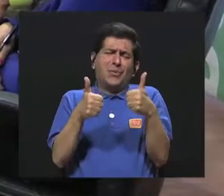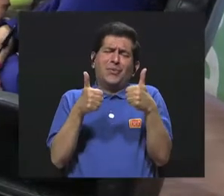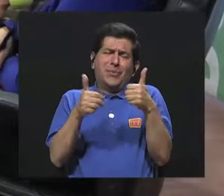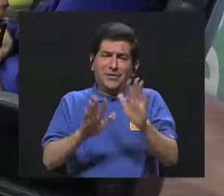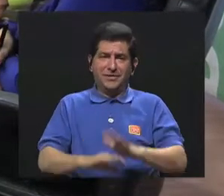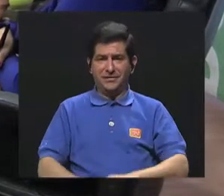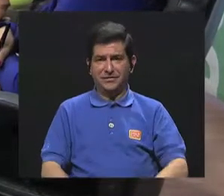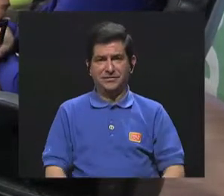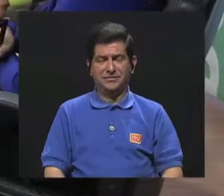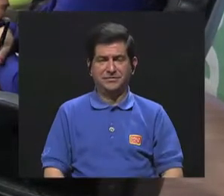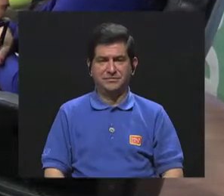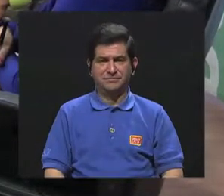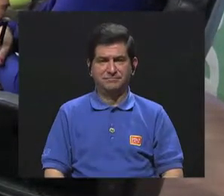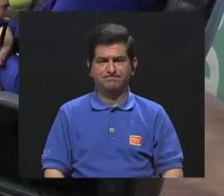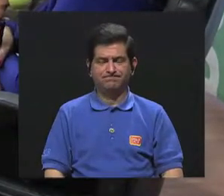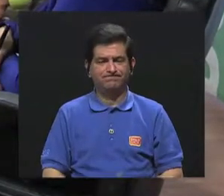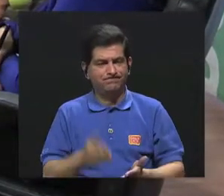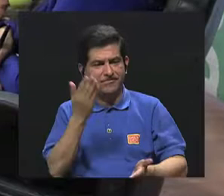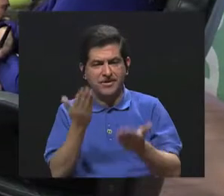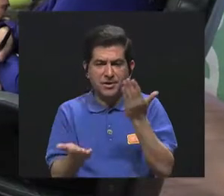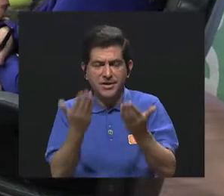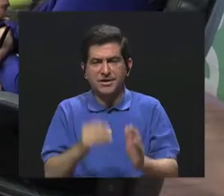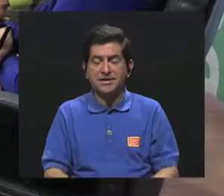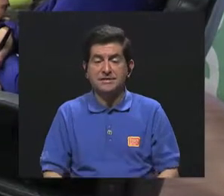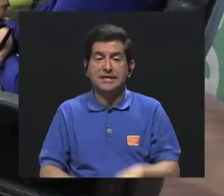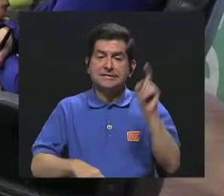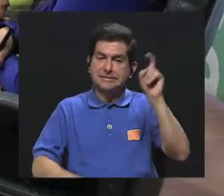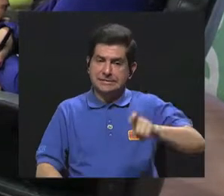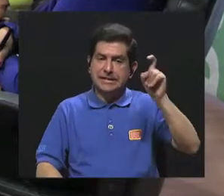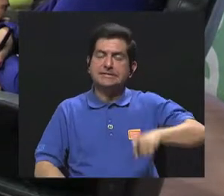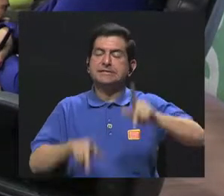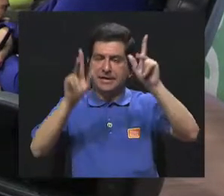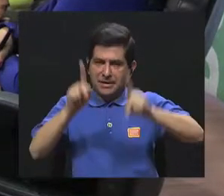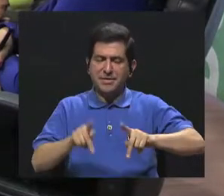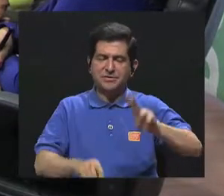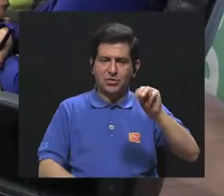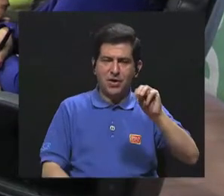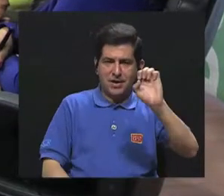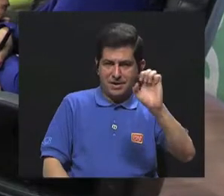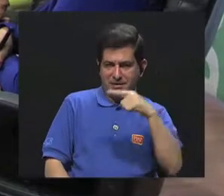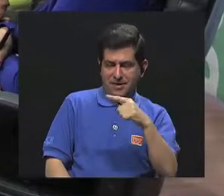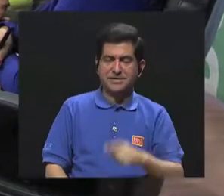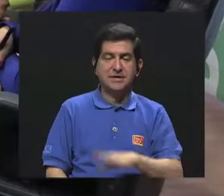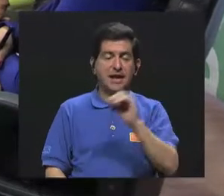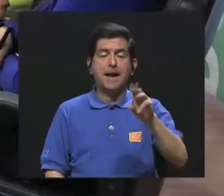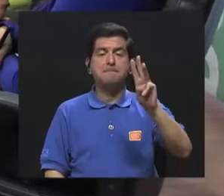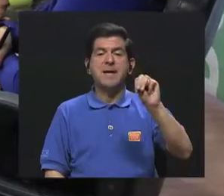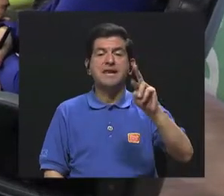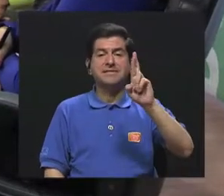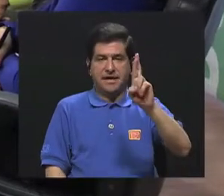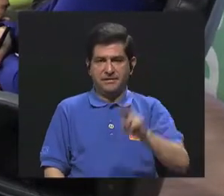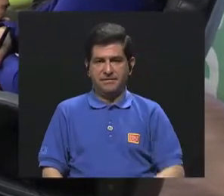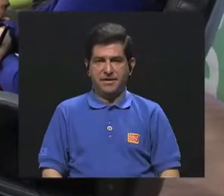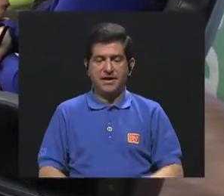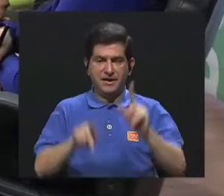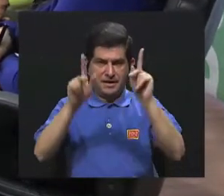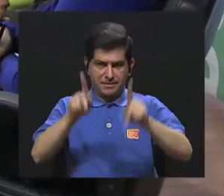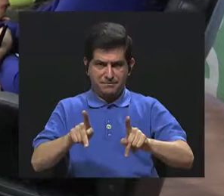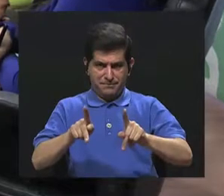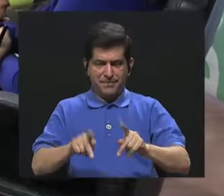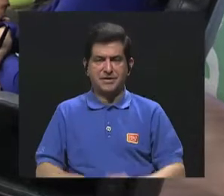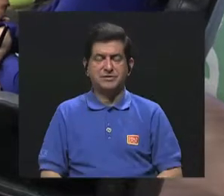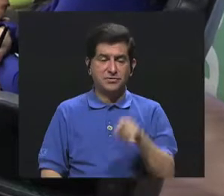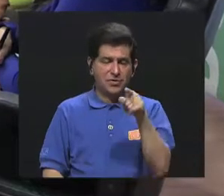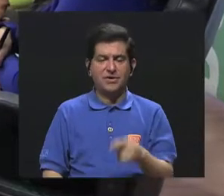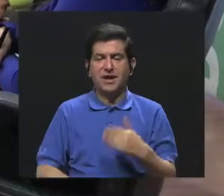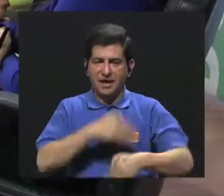¿verdad? Y de repente fue como crucial la figura de Marce, y bueno, y Melissa Rivera, que fue finalmente como la